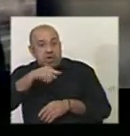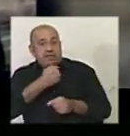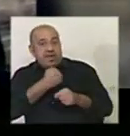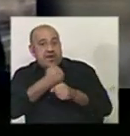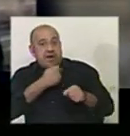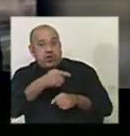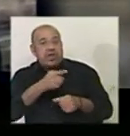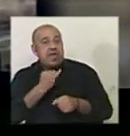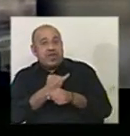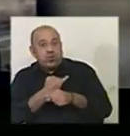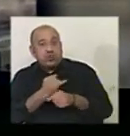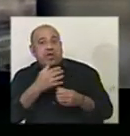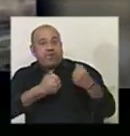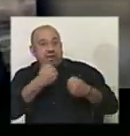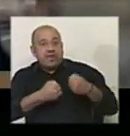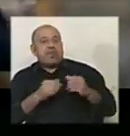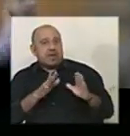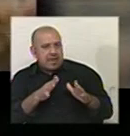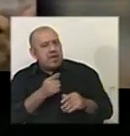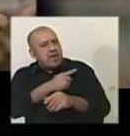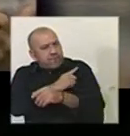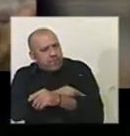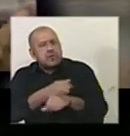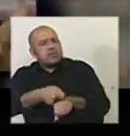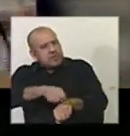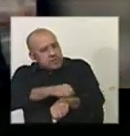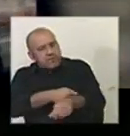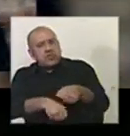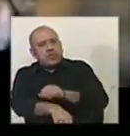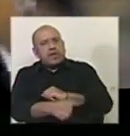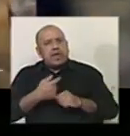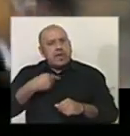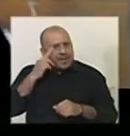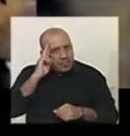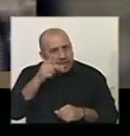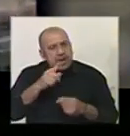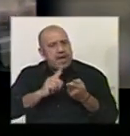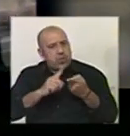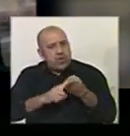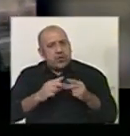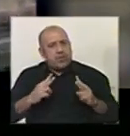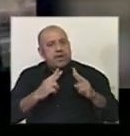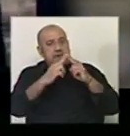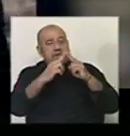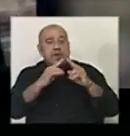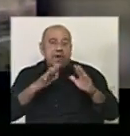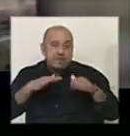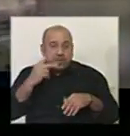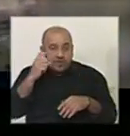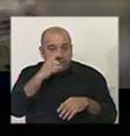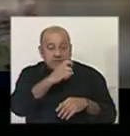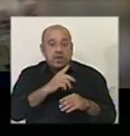mis industriales que hagan esfuerzos para adaptarse y respetar el Acuerdo de París. A veces es difícil y hay que acompañarles, son